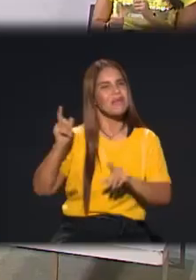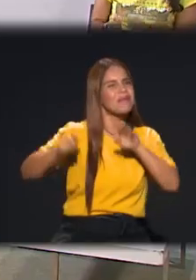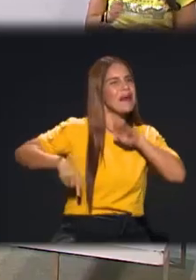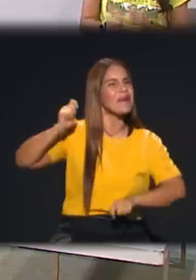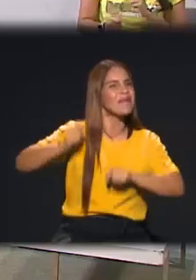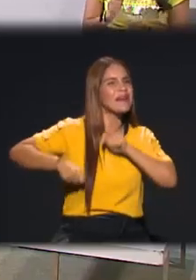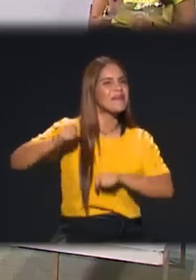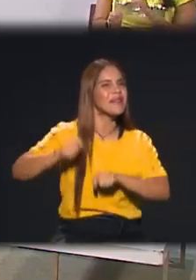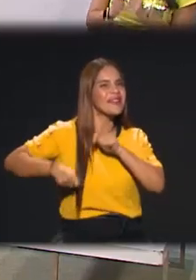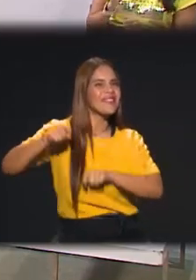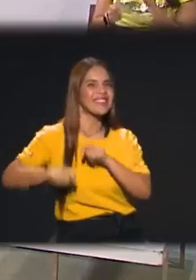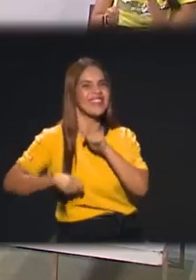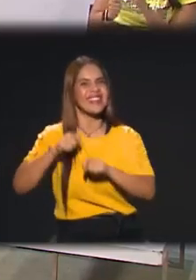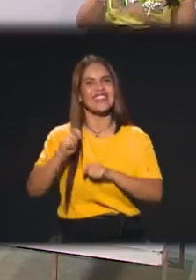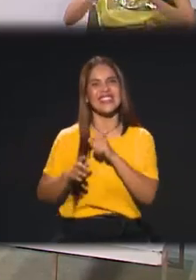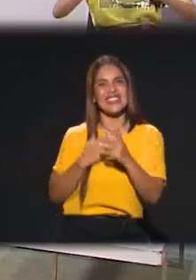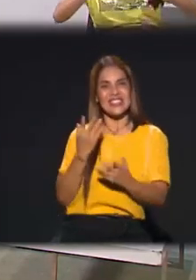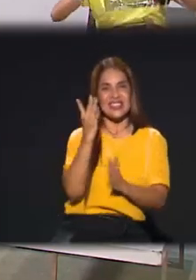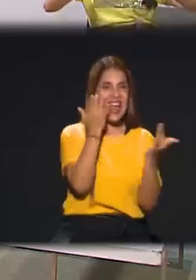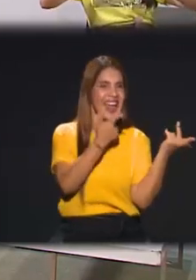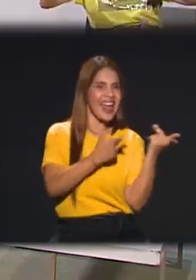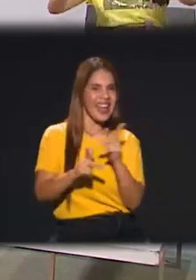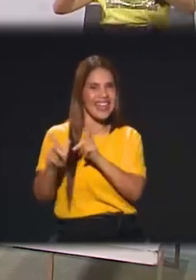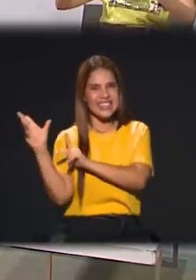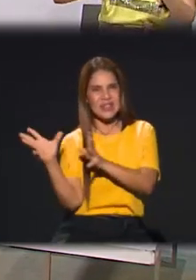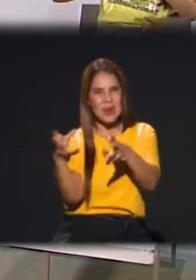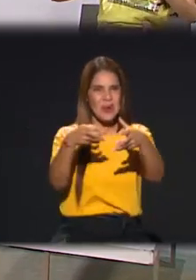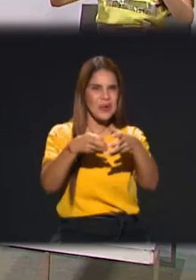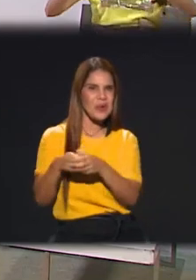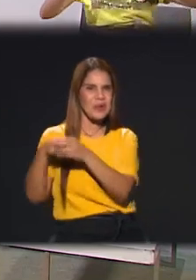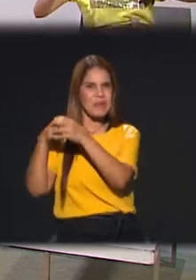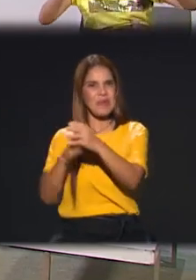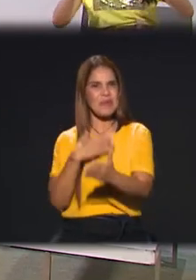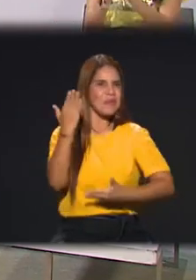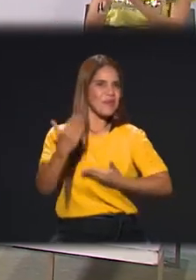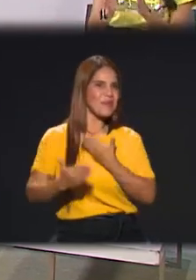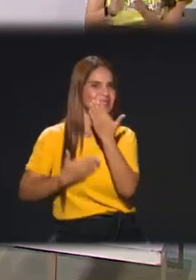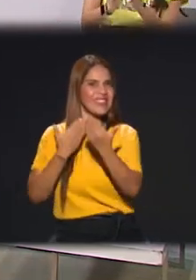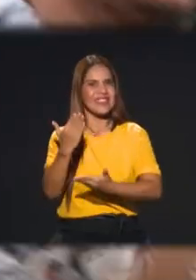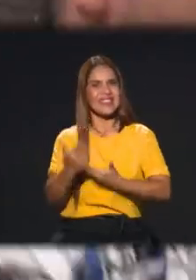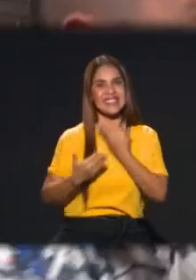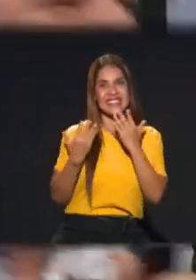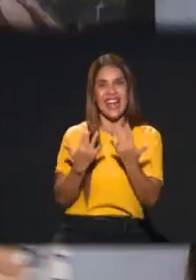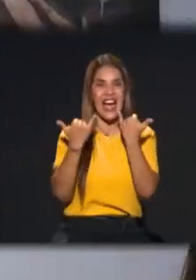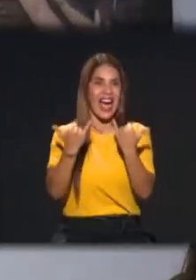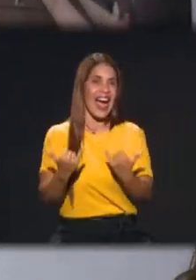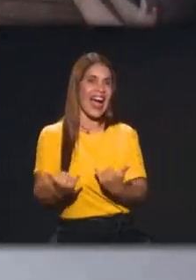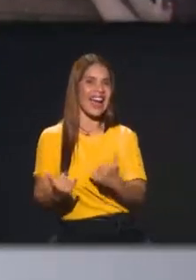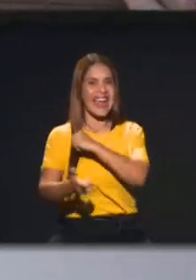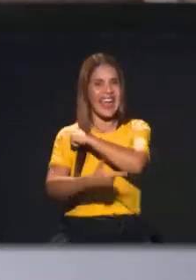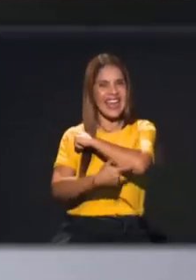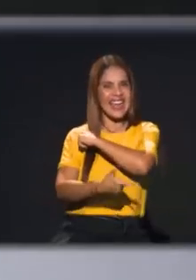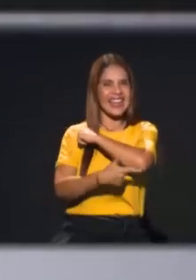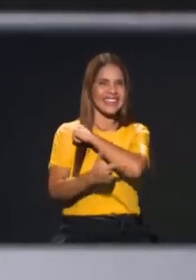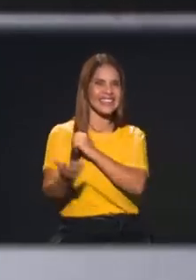timbal. Ya estoy así calado, hoy todo el combo va a gozar. ¿Dónde? Ya se prendió la esquina, ahí